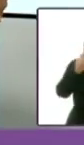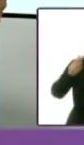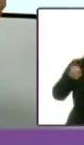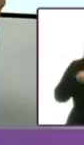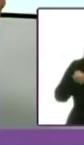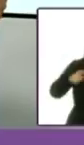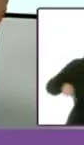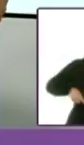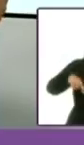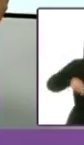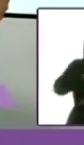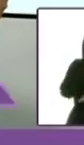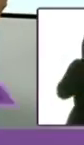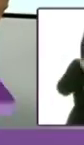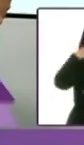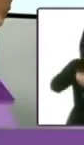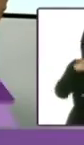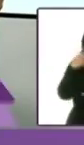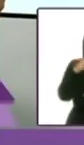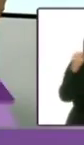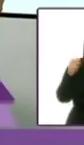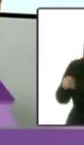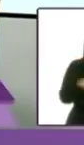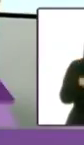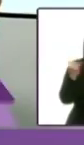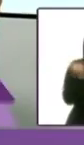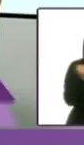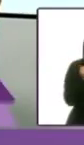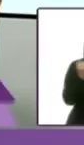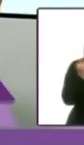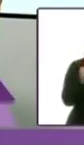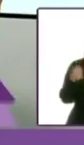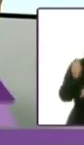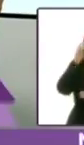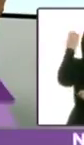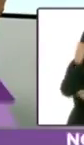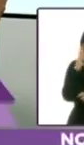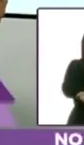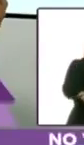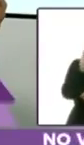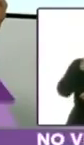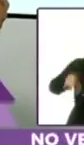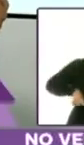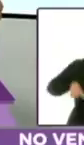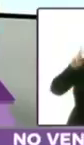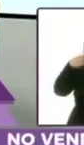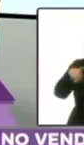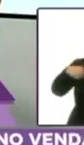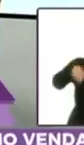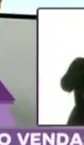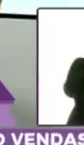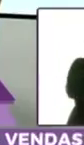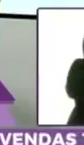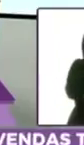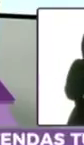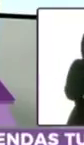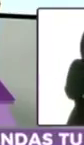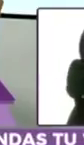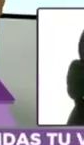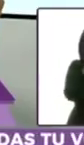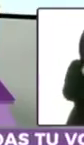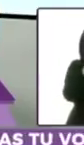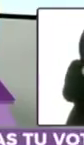se corresponden pues con sus propiedades ni con lo que tiene, y pues también fue